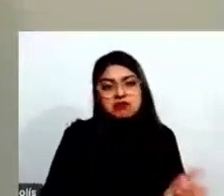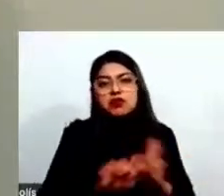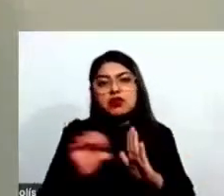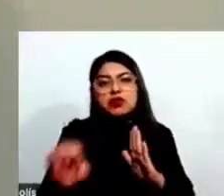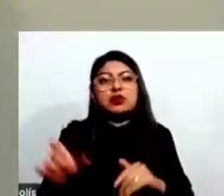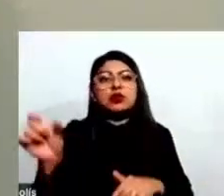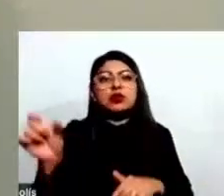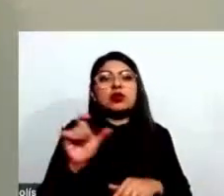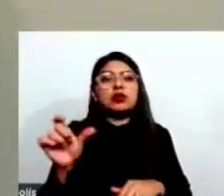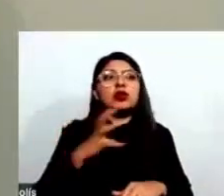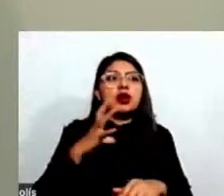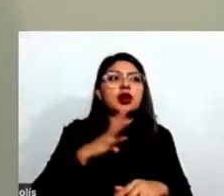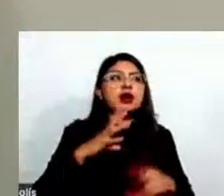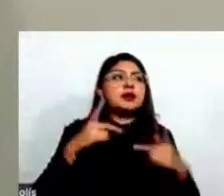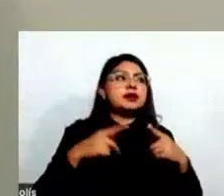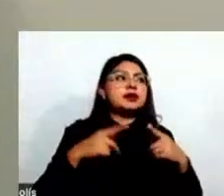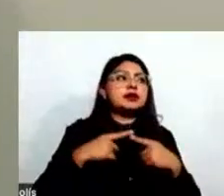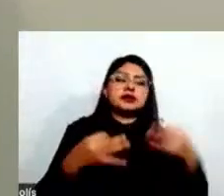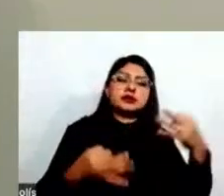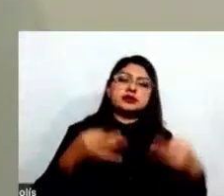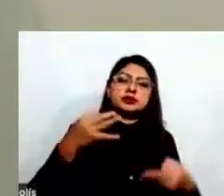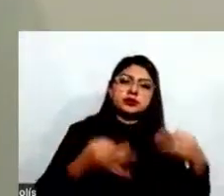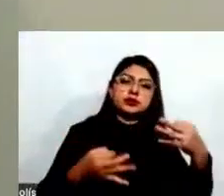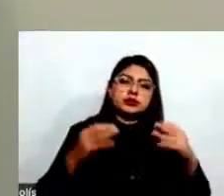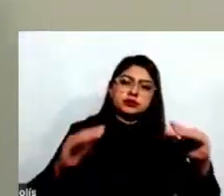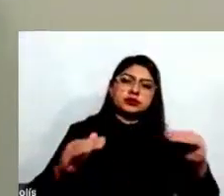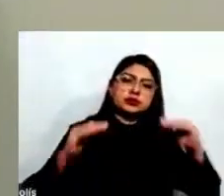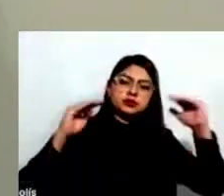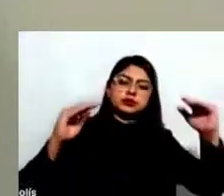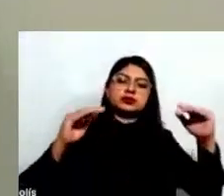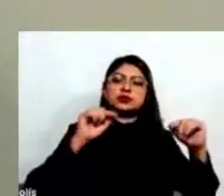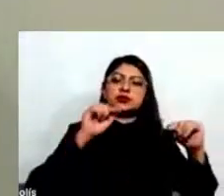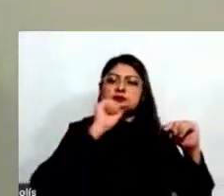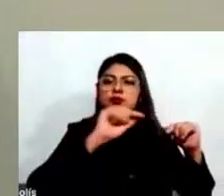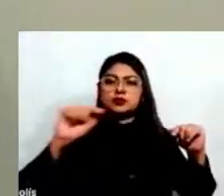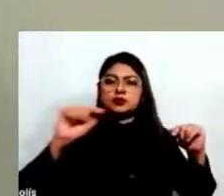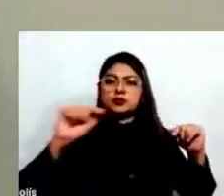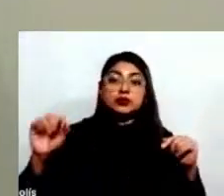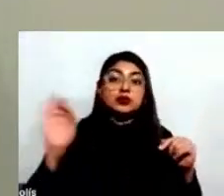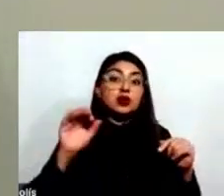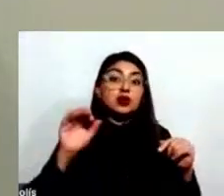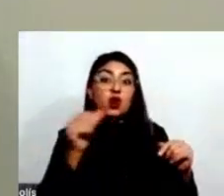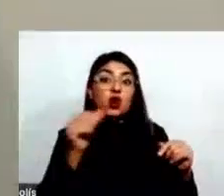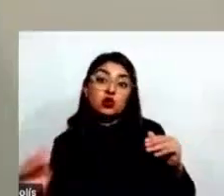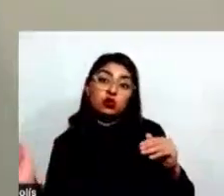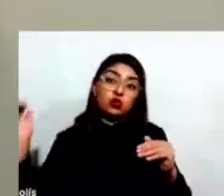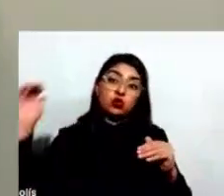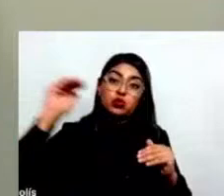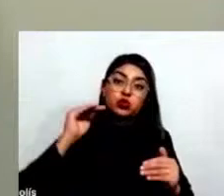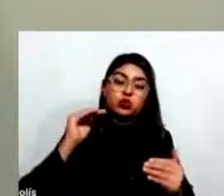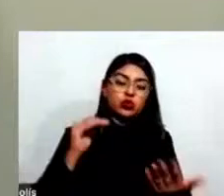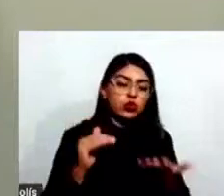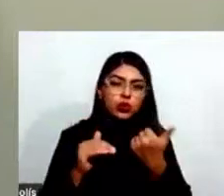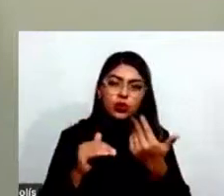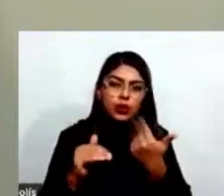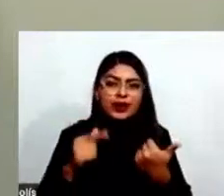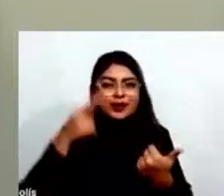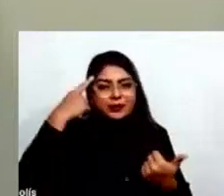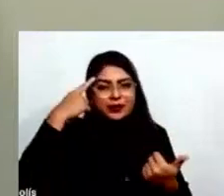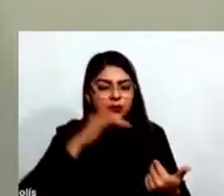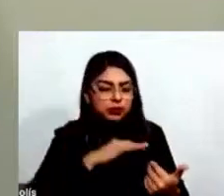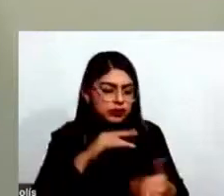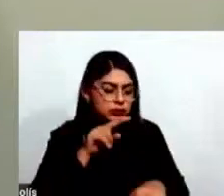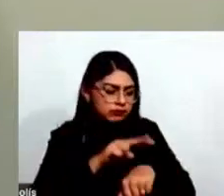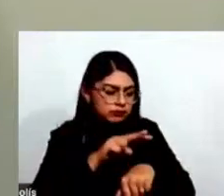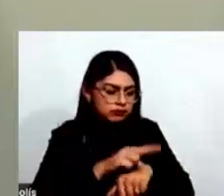tribunales supremos que carecen de un superior jerárquico que pueda ejercer jurisdicción sobre sus